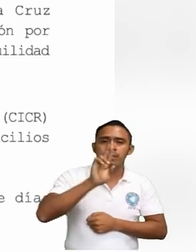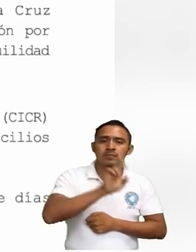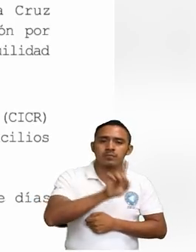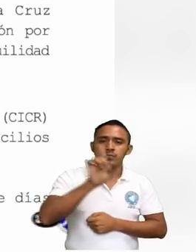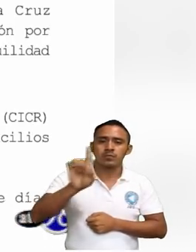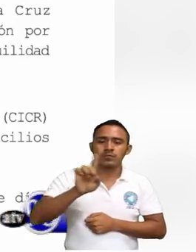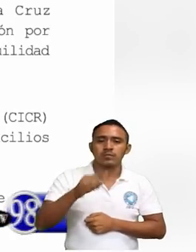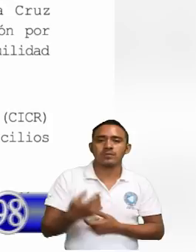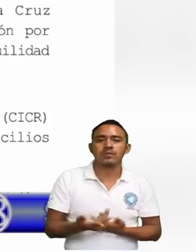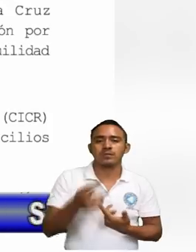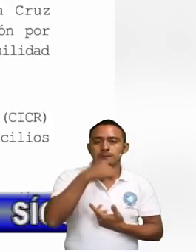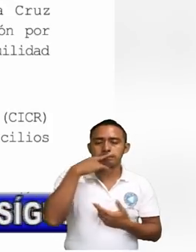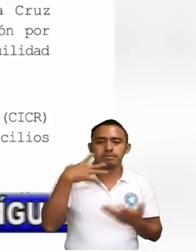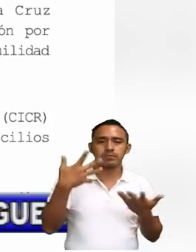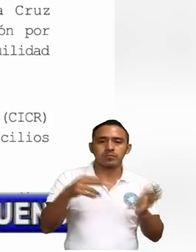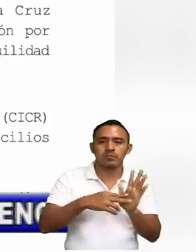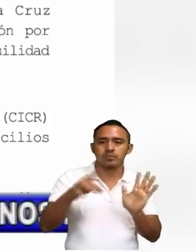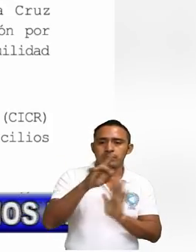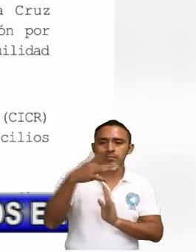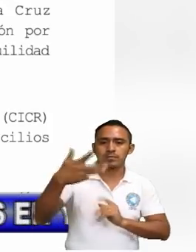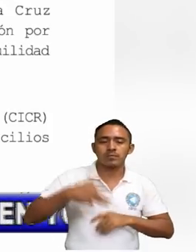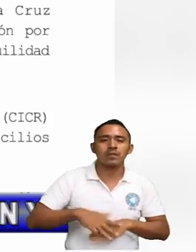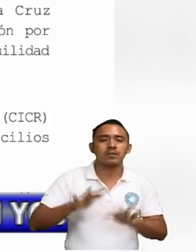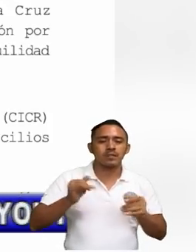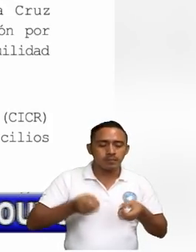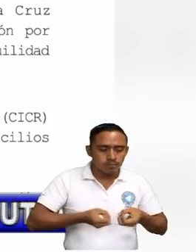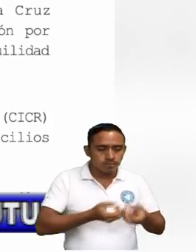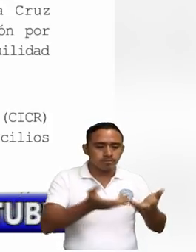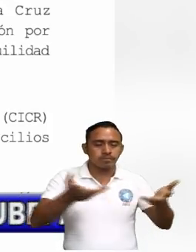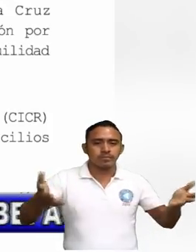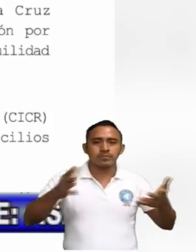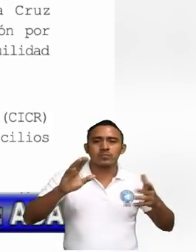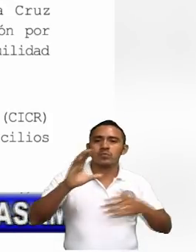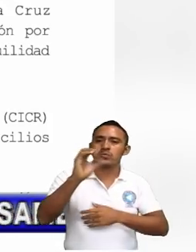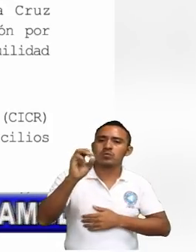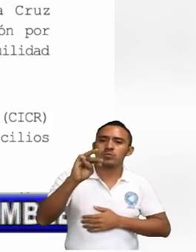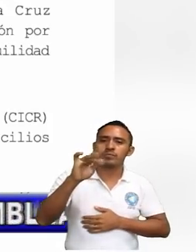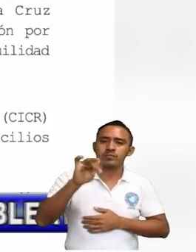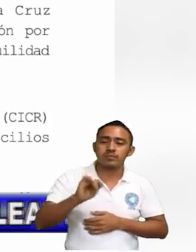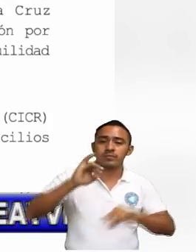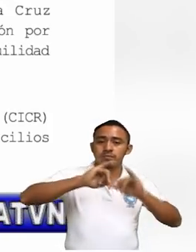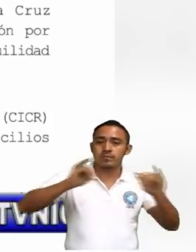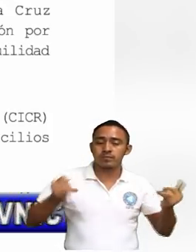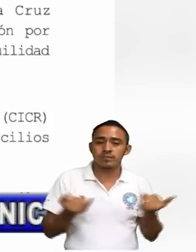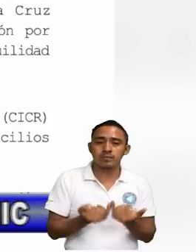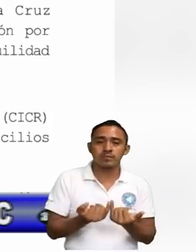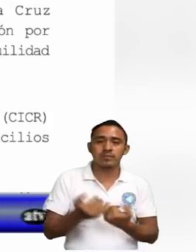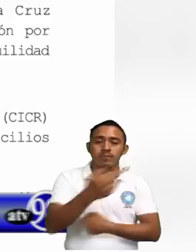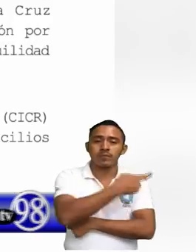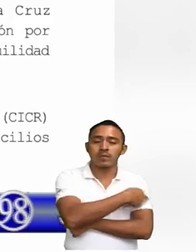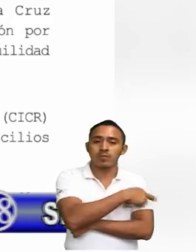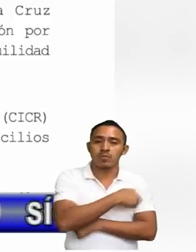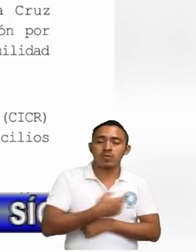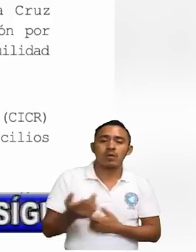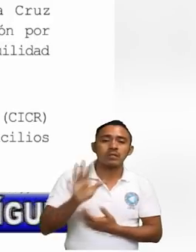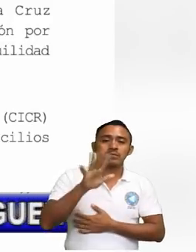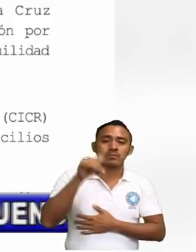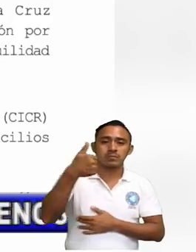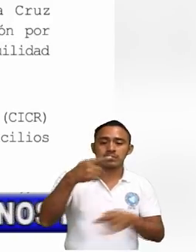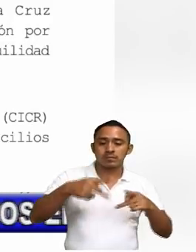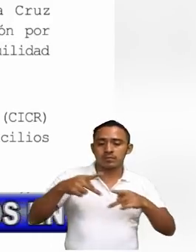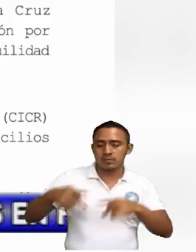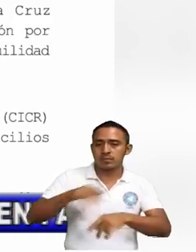de junio del año 2019, ha liberado y entregado al Comité Internacional de la Cruz Roja a 56 personas que guardaban